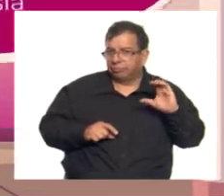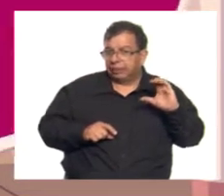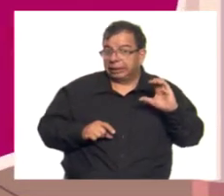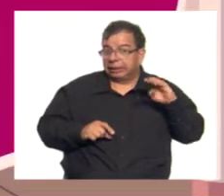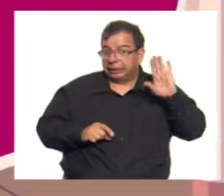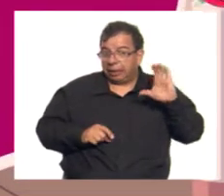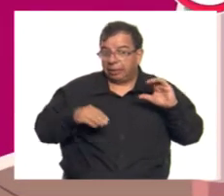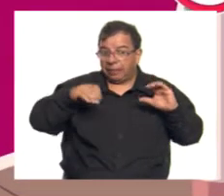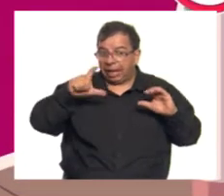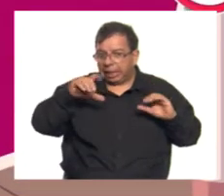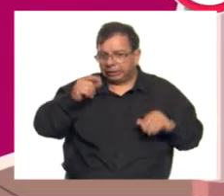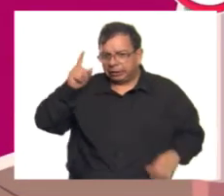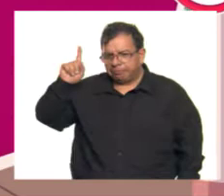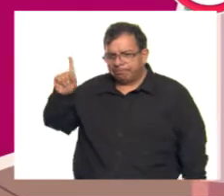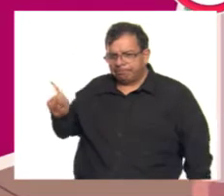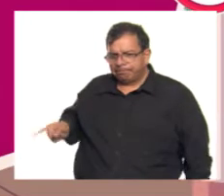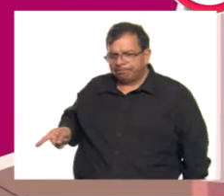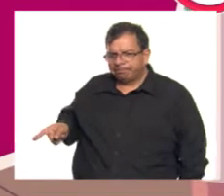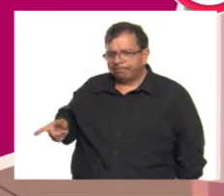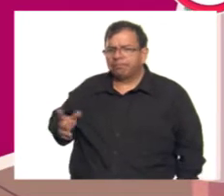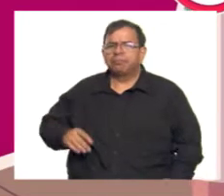Malasia.